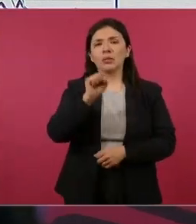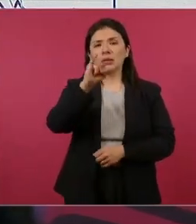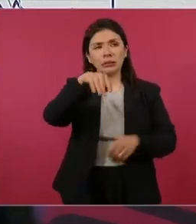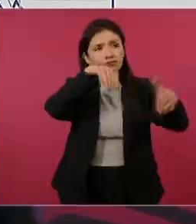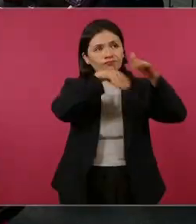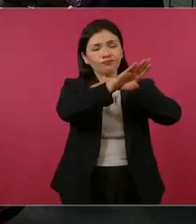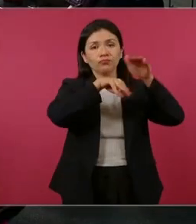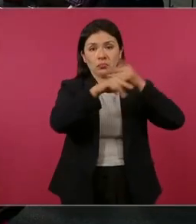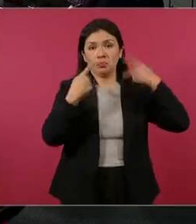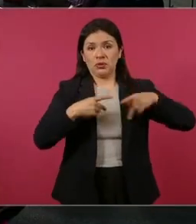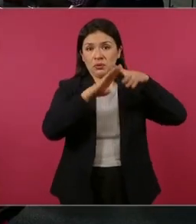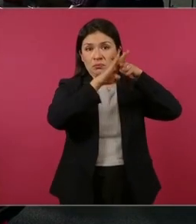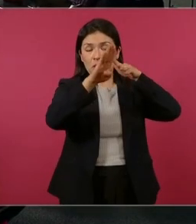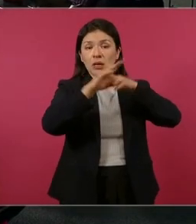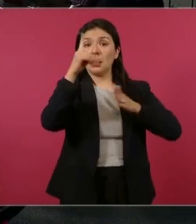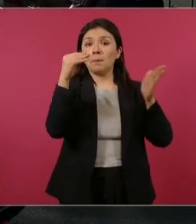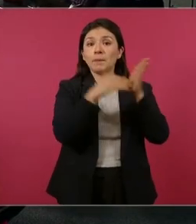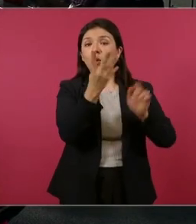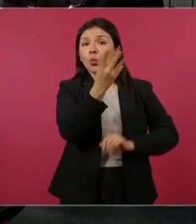Y